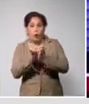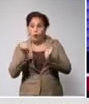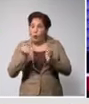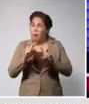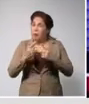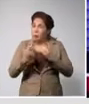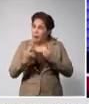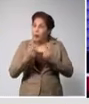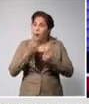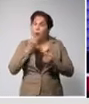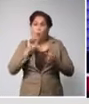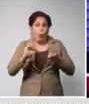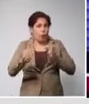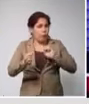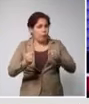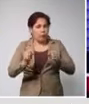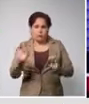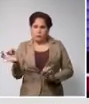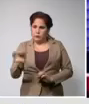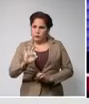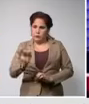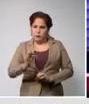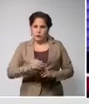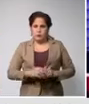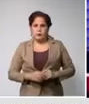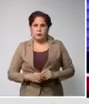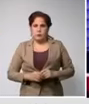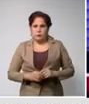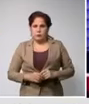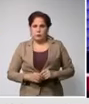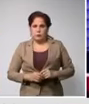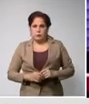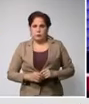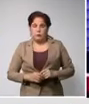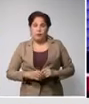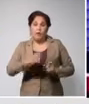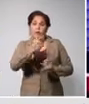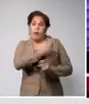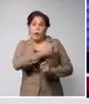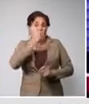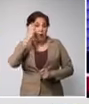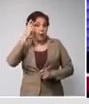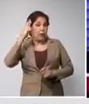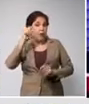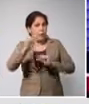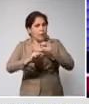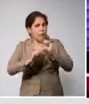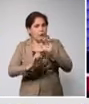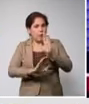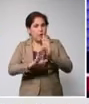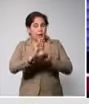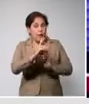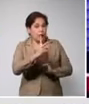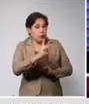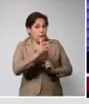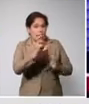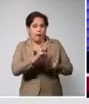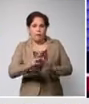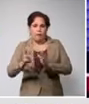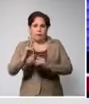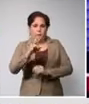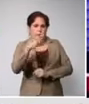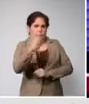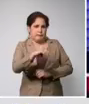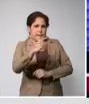no es posible todavía detener la transmisión. Los candidatos vacunales avanzan, 2 en fase 3 de ensayos clínicos,